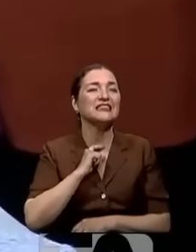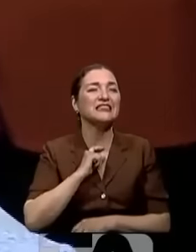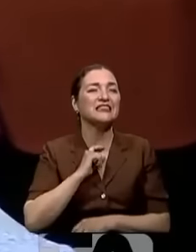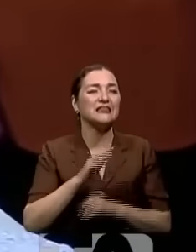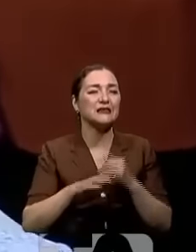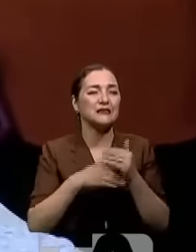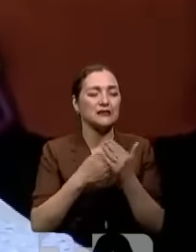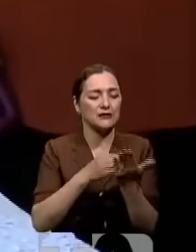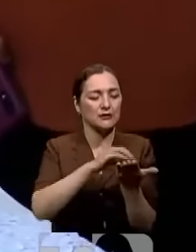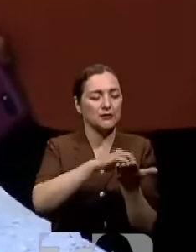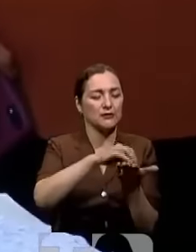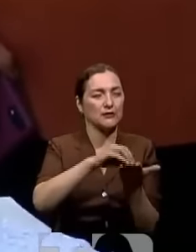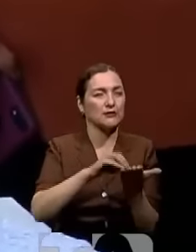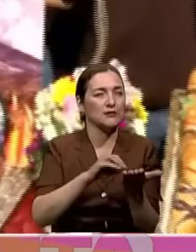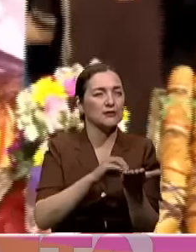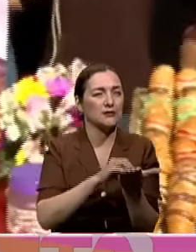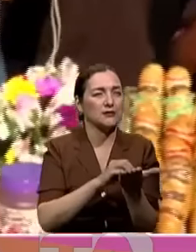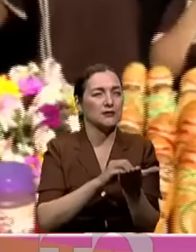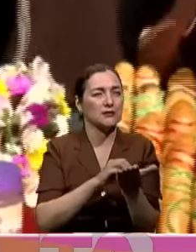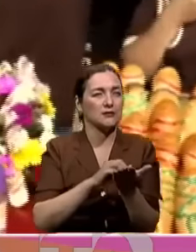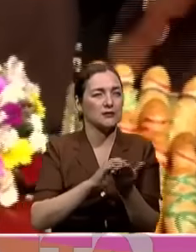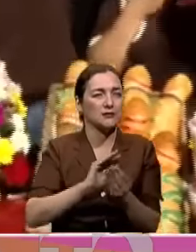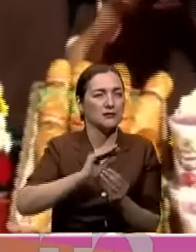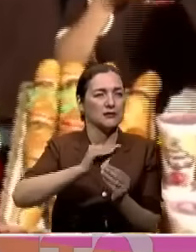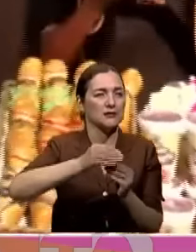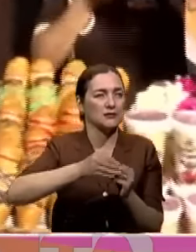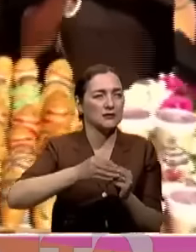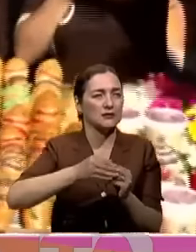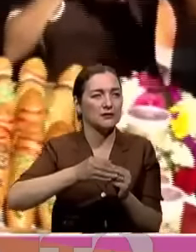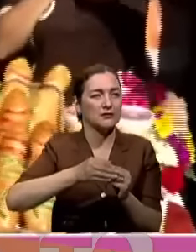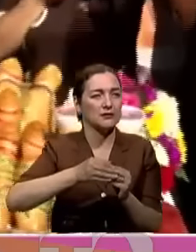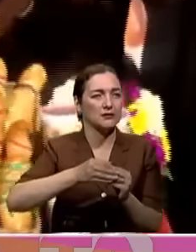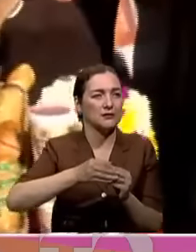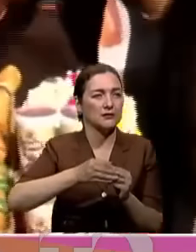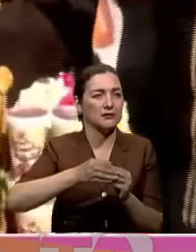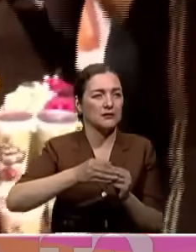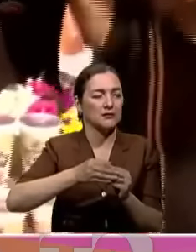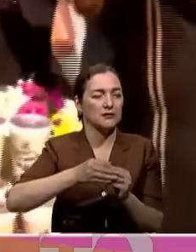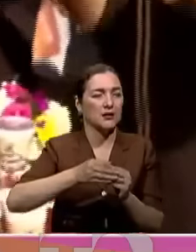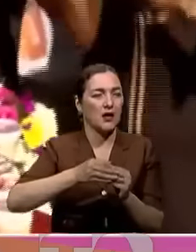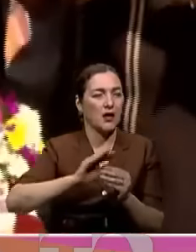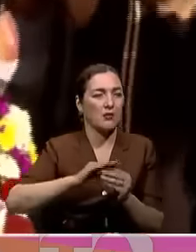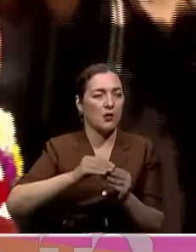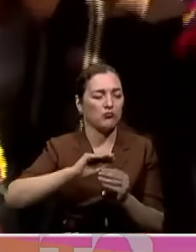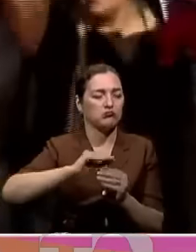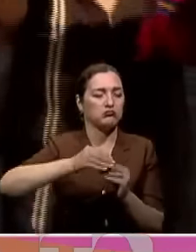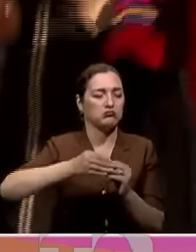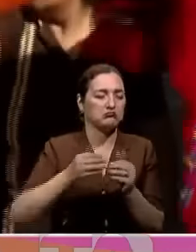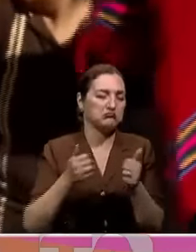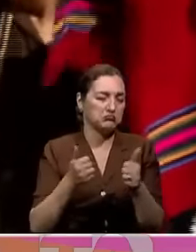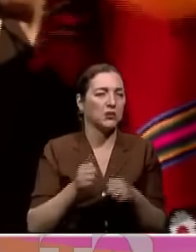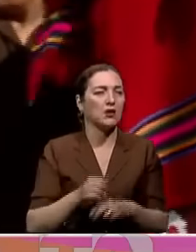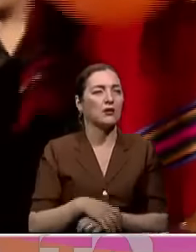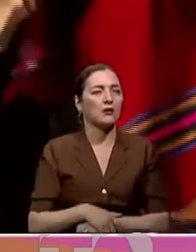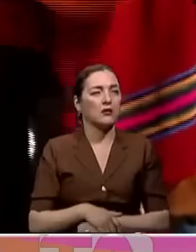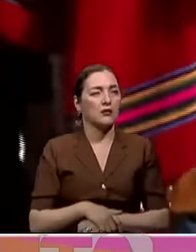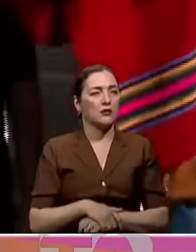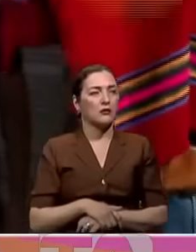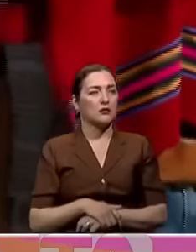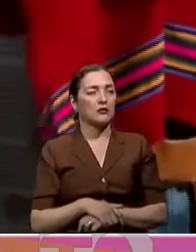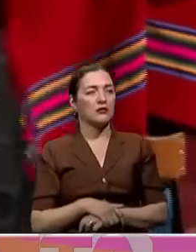súper bien la decoración. El cierre, si se puede ver en cámara, tiene que ser mangueado por el tipo de masa que estamos utilizando, pero está